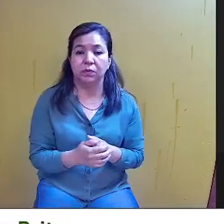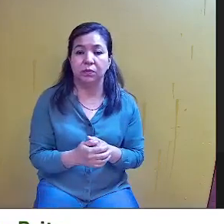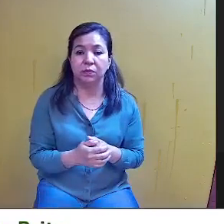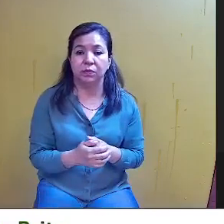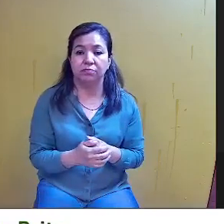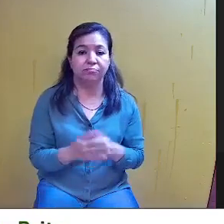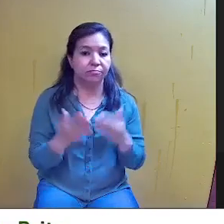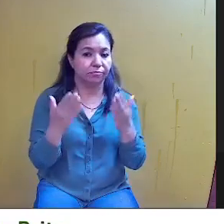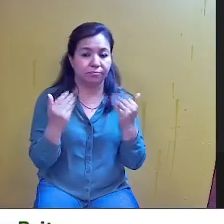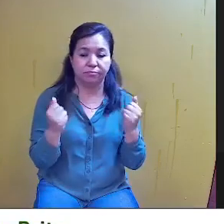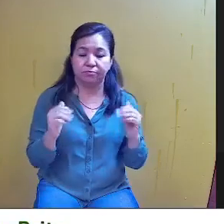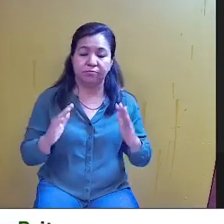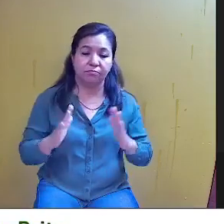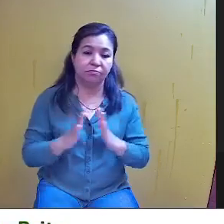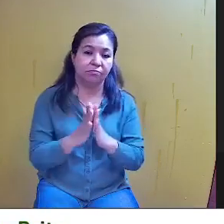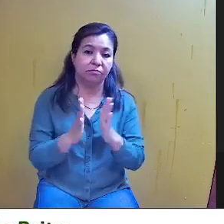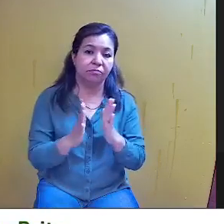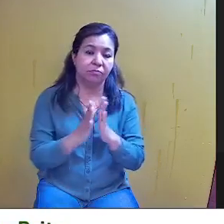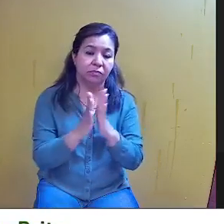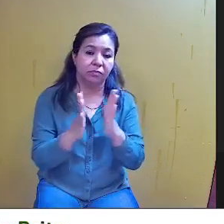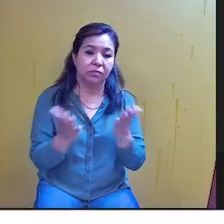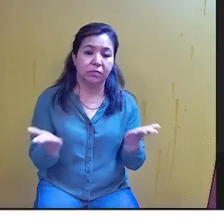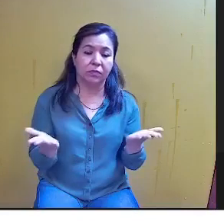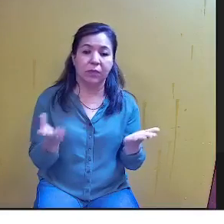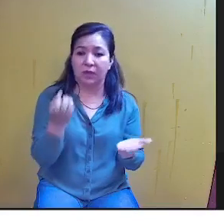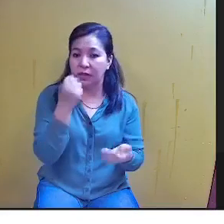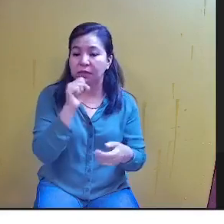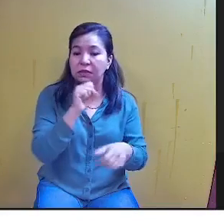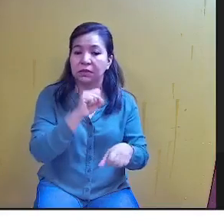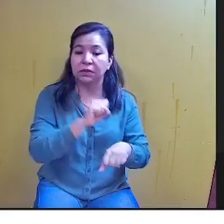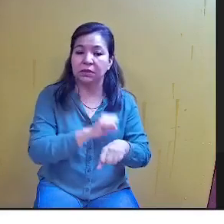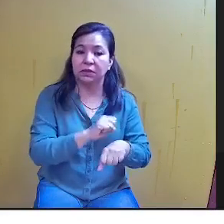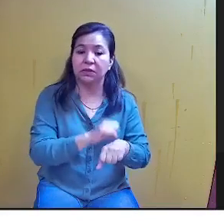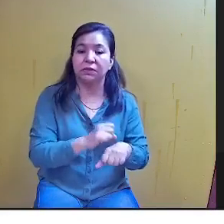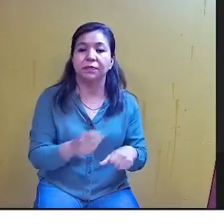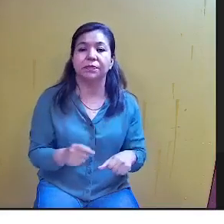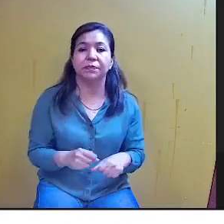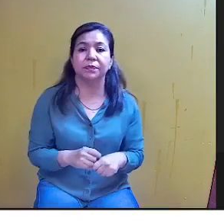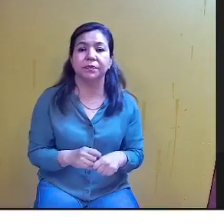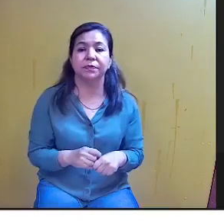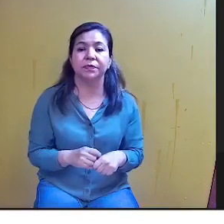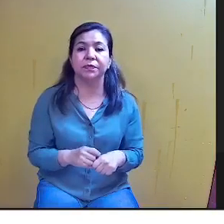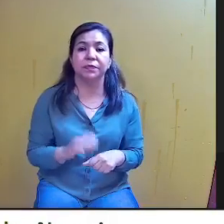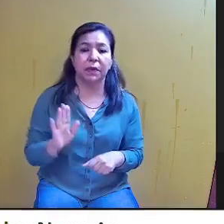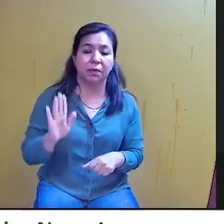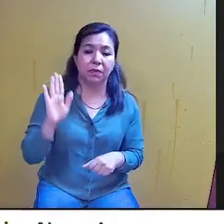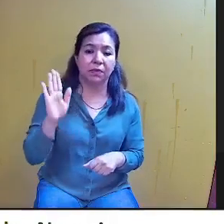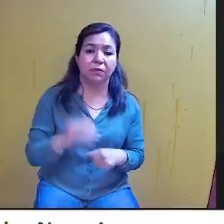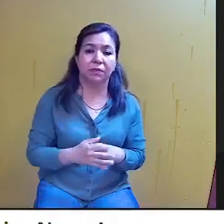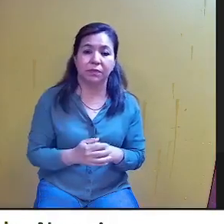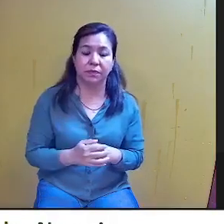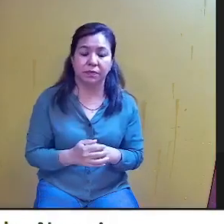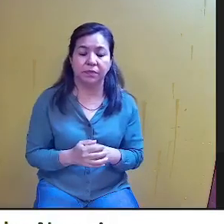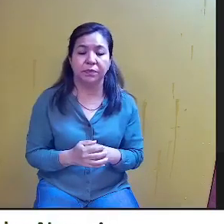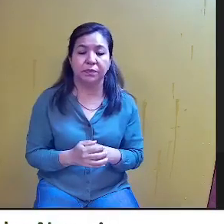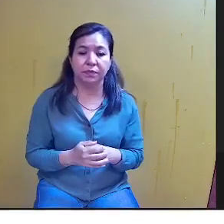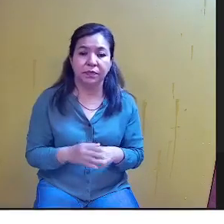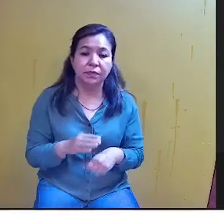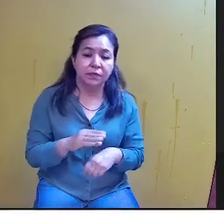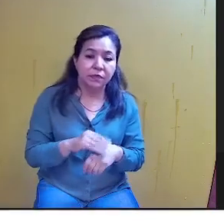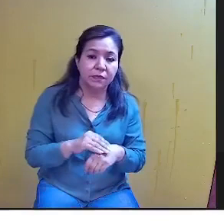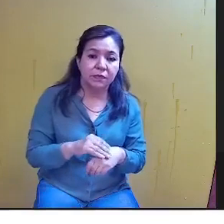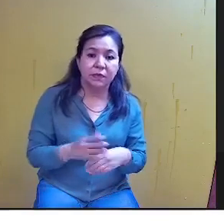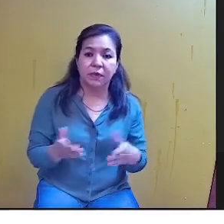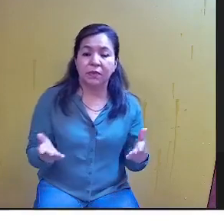No habiendo participaciones, señor secretario general, por favor, tome la votación correspondiente. Con su autorización, magistrada presidenta,